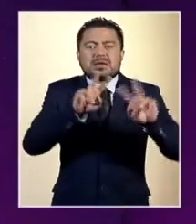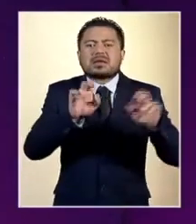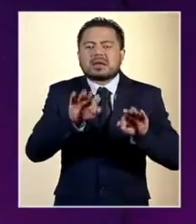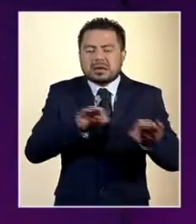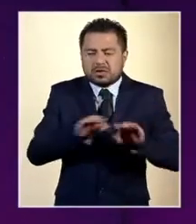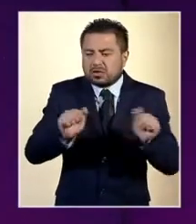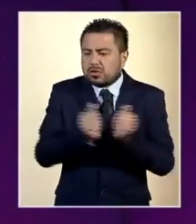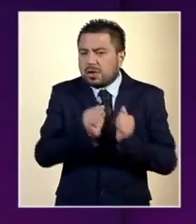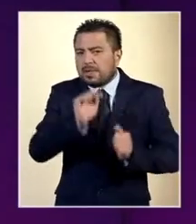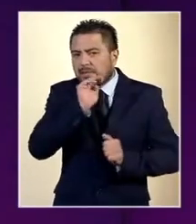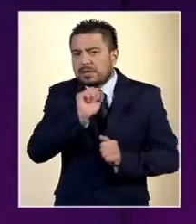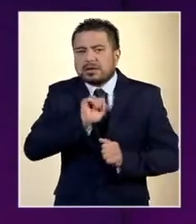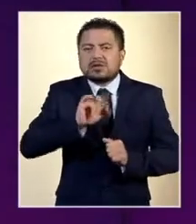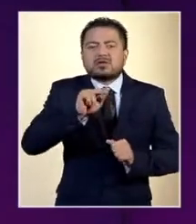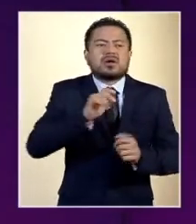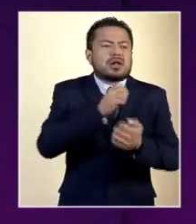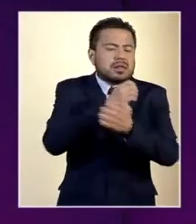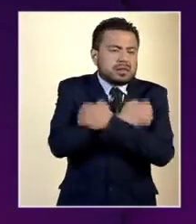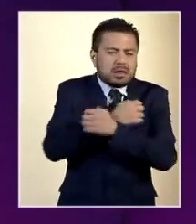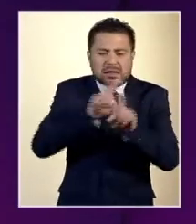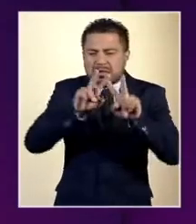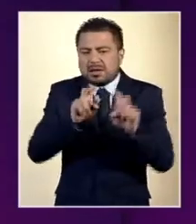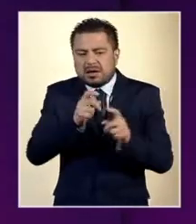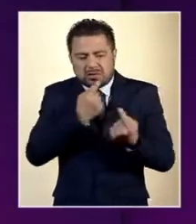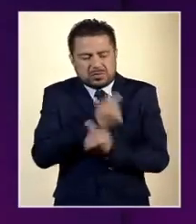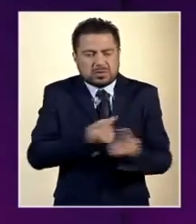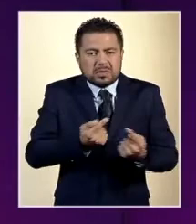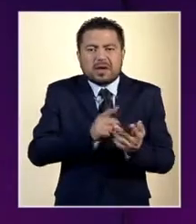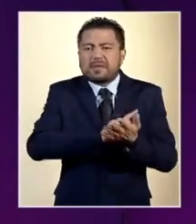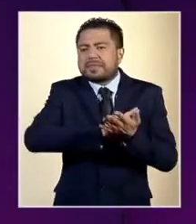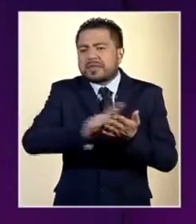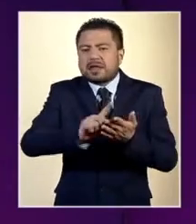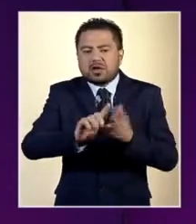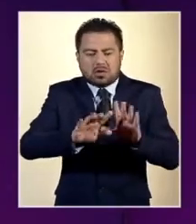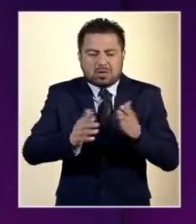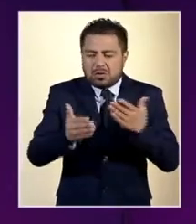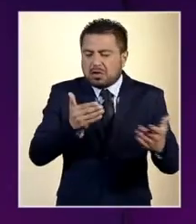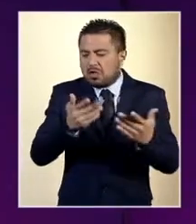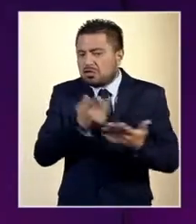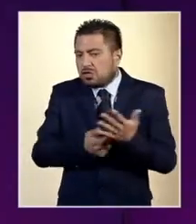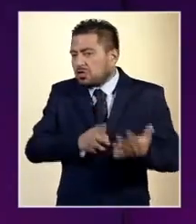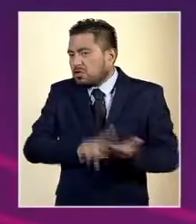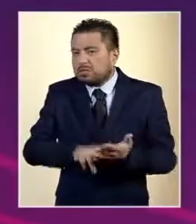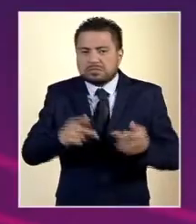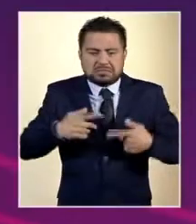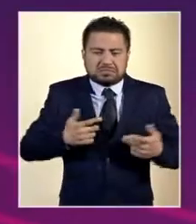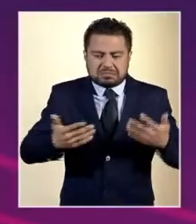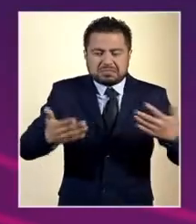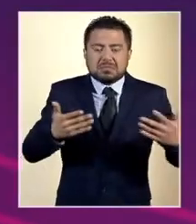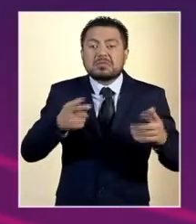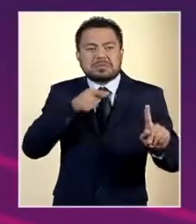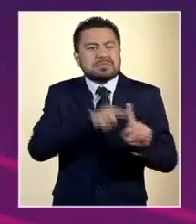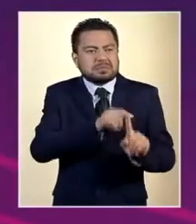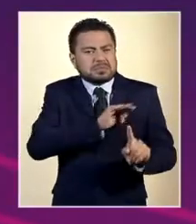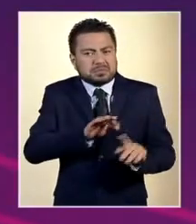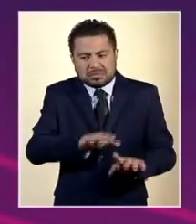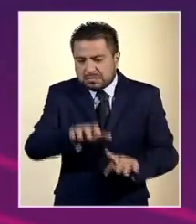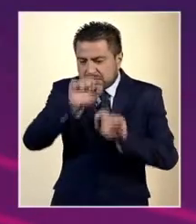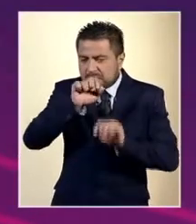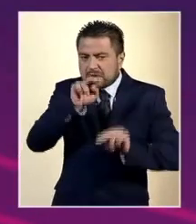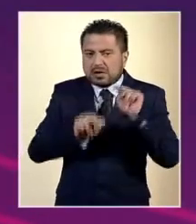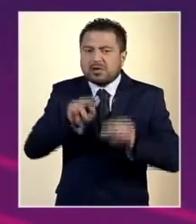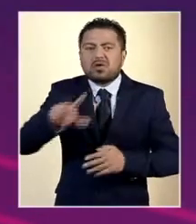con la mamá, se tiene que ver el tema educativo con el niño, el tema de los derechos con ambos. Entonces, pues eso es algo que se debería de tomar en cuenta a